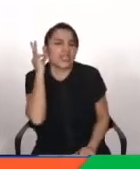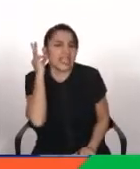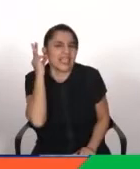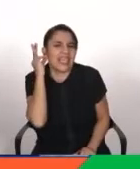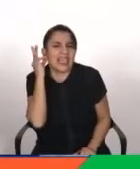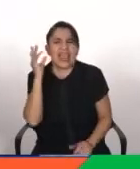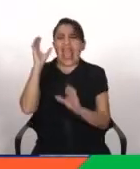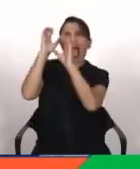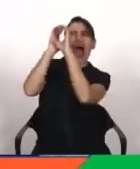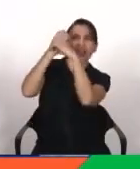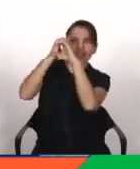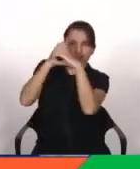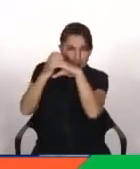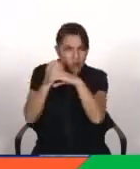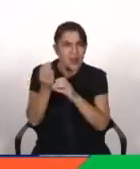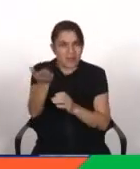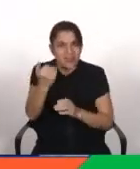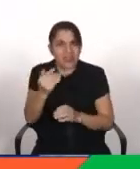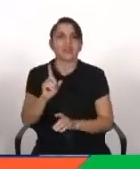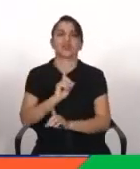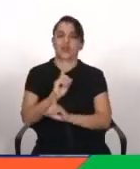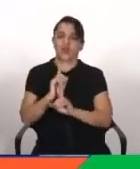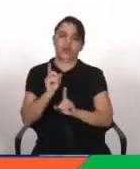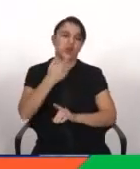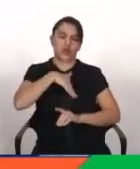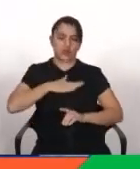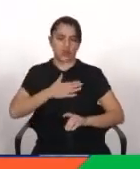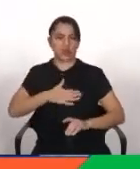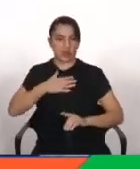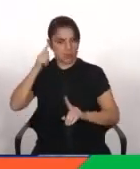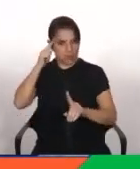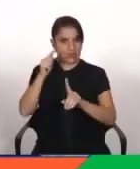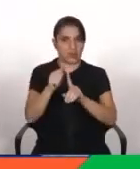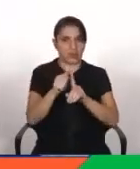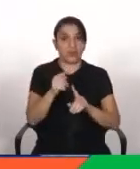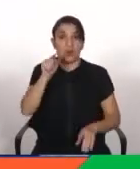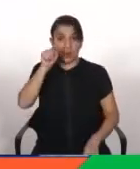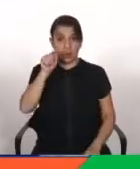científicas. Lo que nosotras queremos mostrar es que tú,